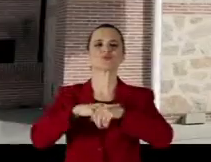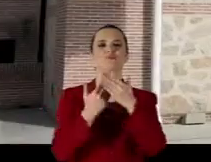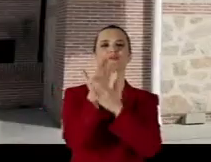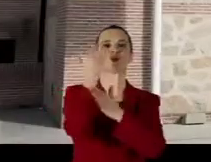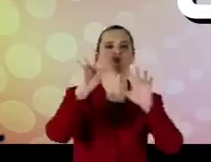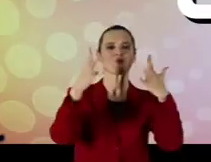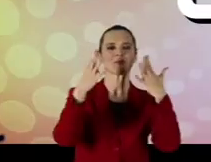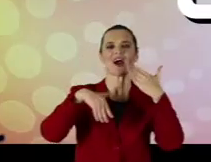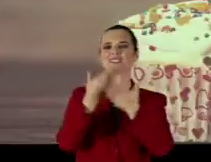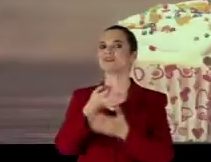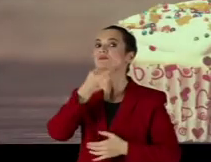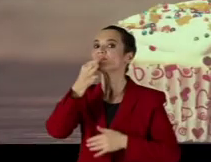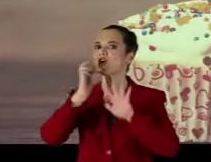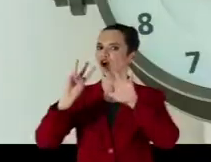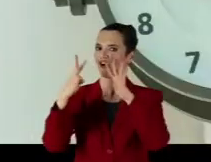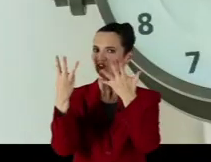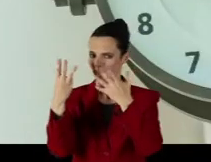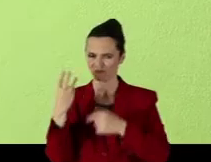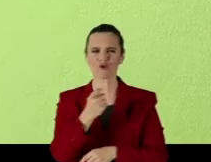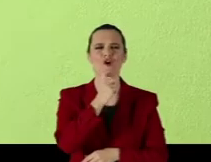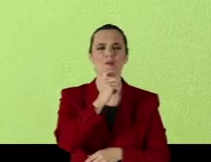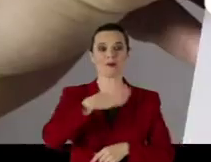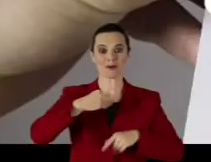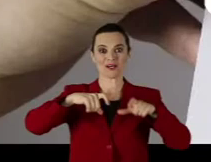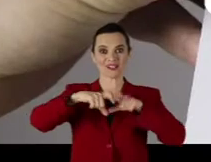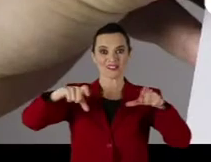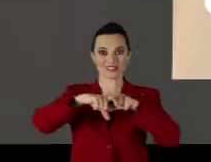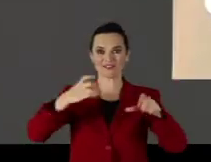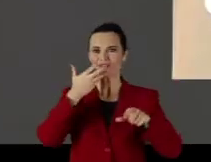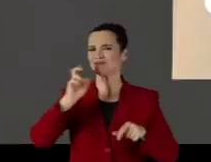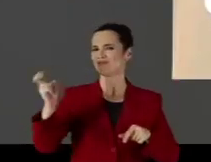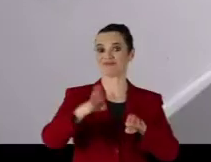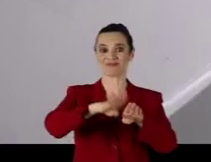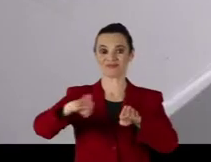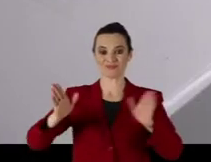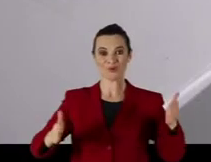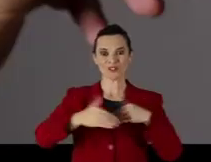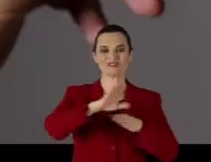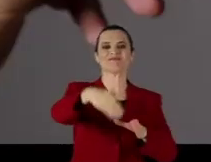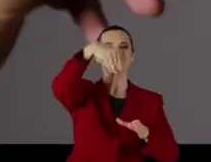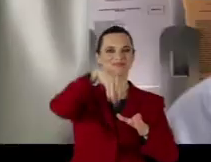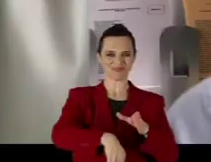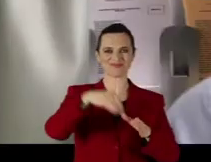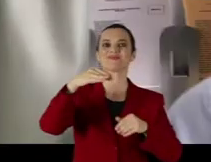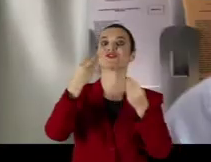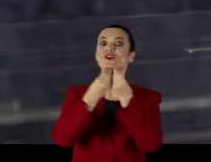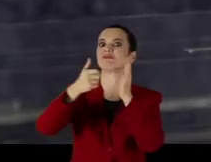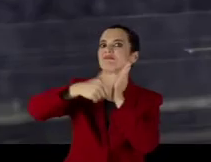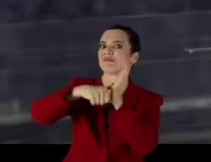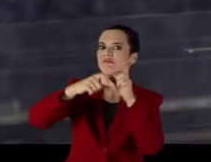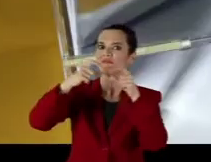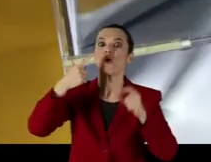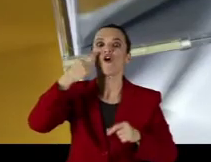electoral. ¿Cuándo? De 9 de la mañana a 8 de la tarde. ¿Cómo? Elige tus papeletas, que se diferencian por colores,